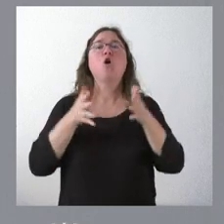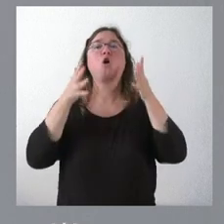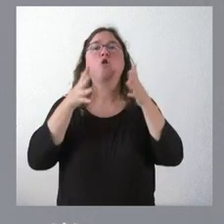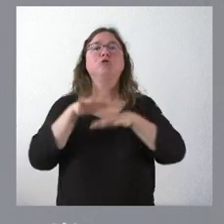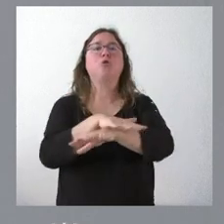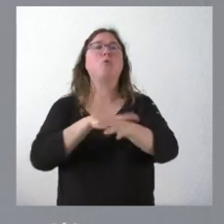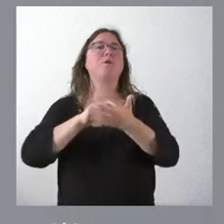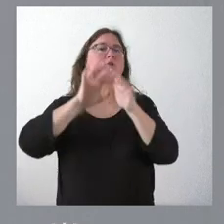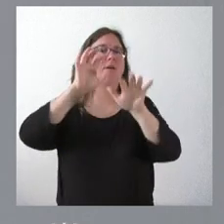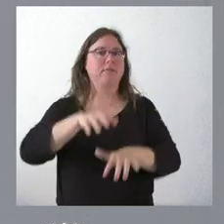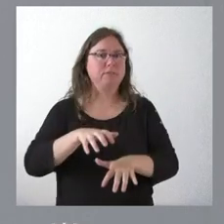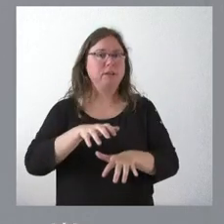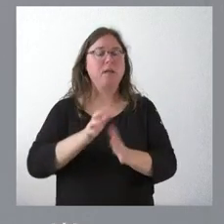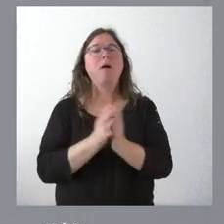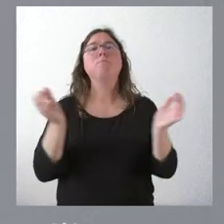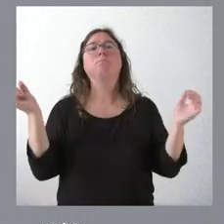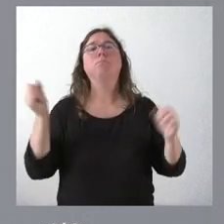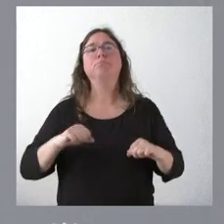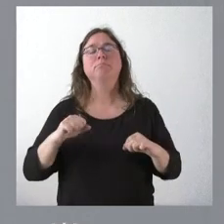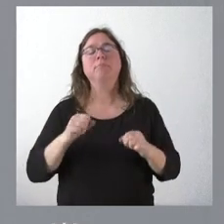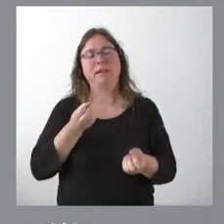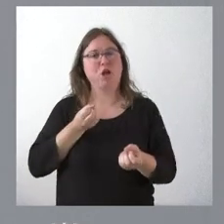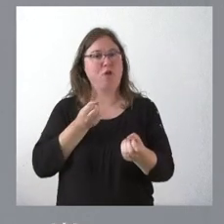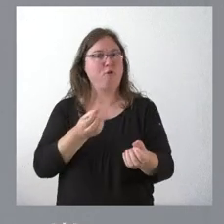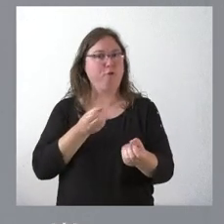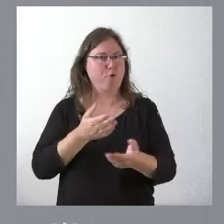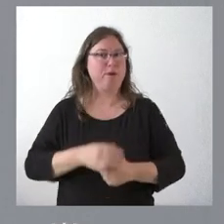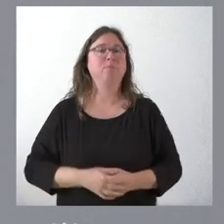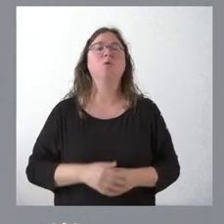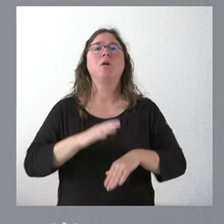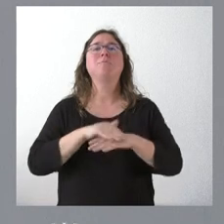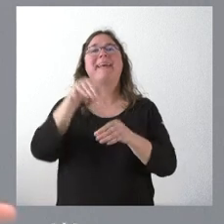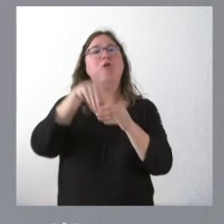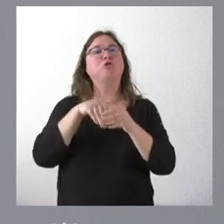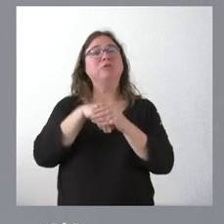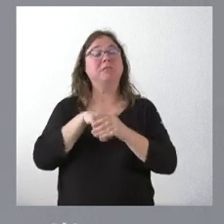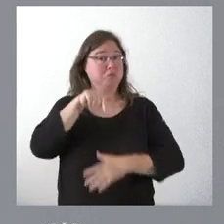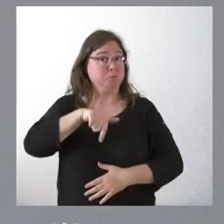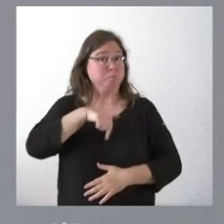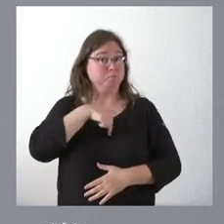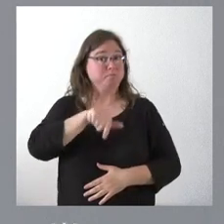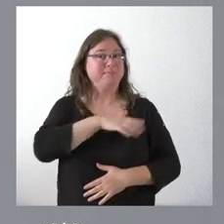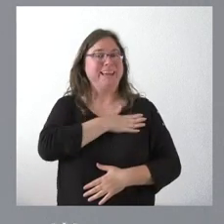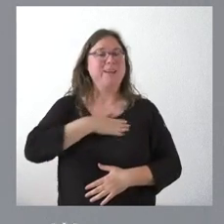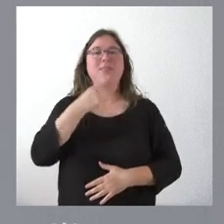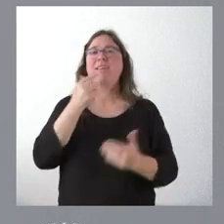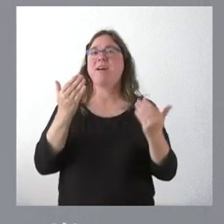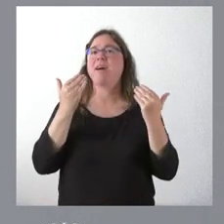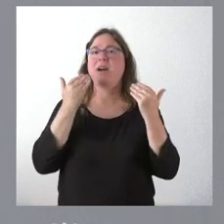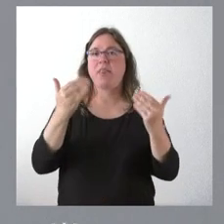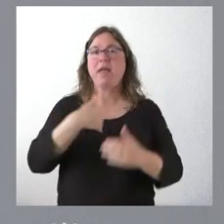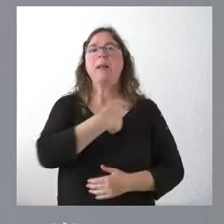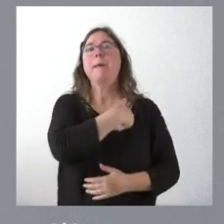de Castilla y León lo aprobará y les informaremos con todo detalle del contenido del mismo. Pero yo desde aquí también quiero agradecer el